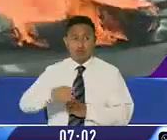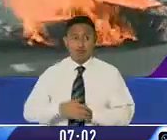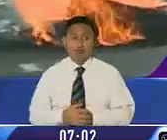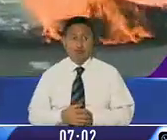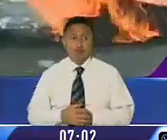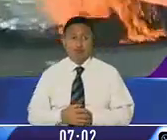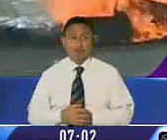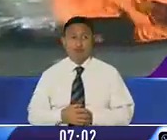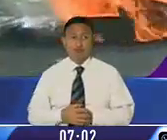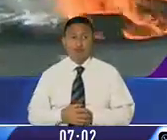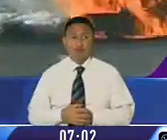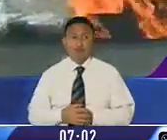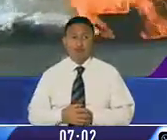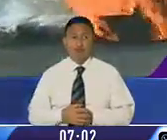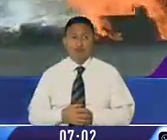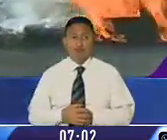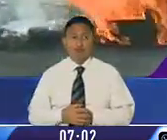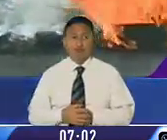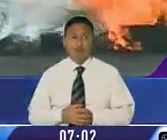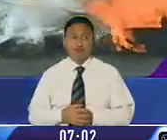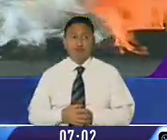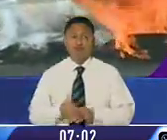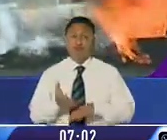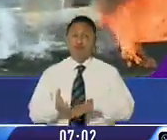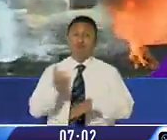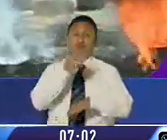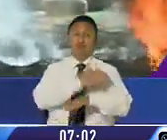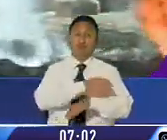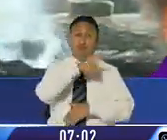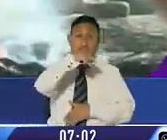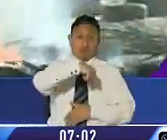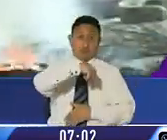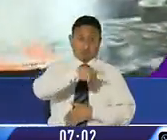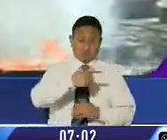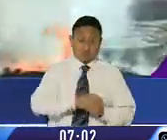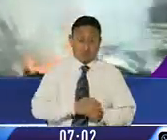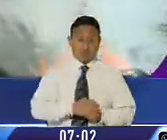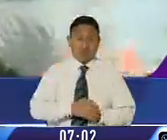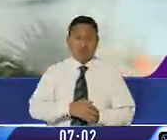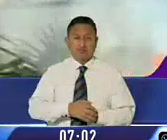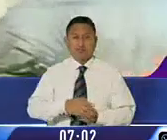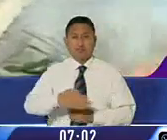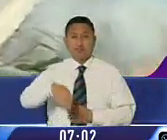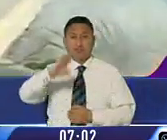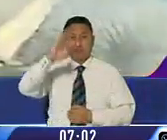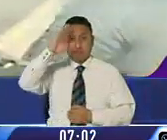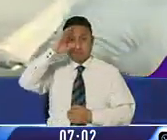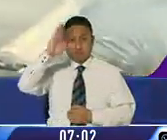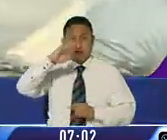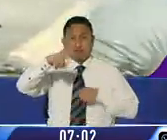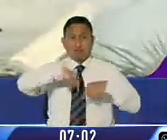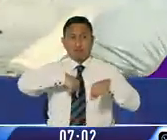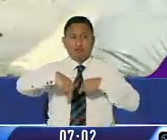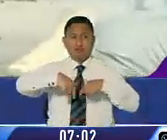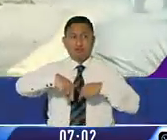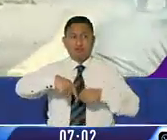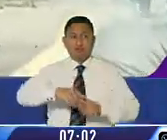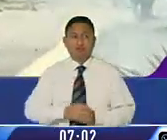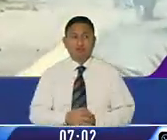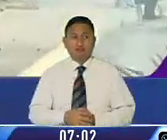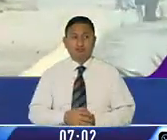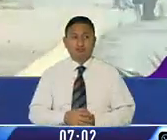También contarles que antes de llegar a este punto se encuentran agentes metropolitanos de tránsito, policía